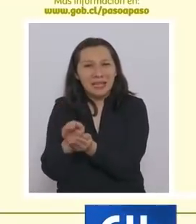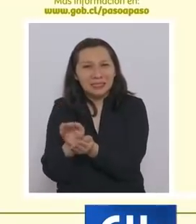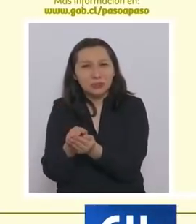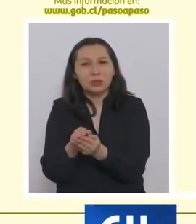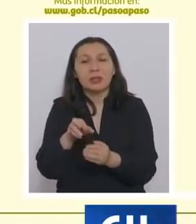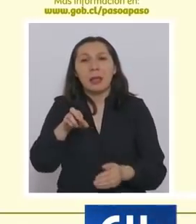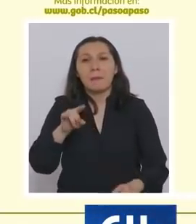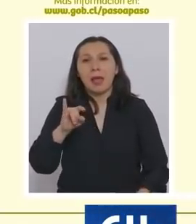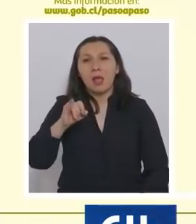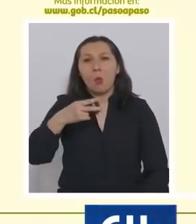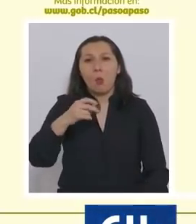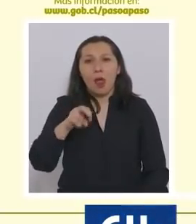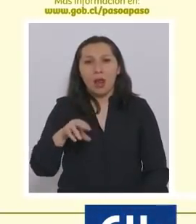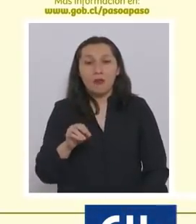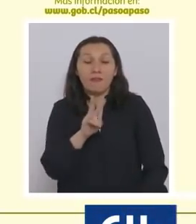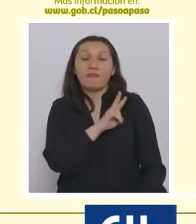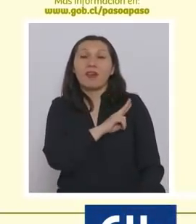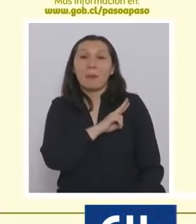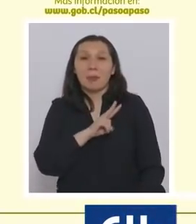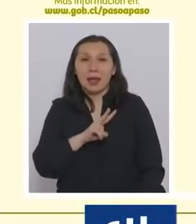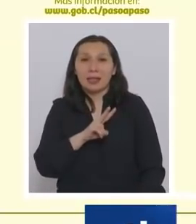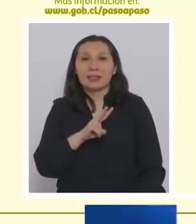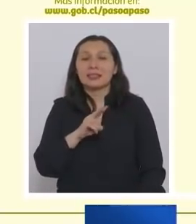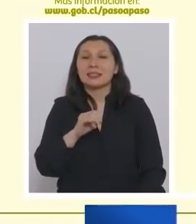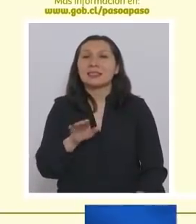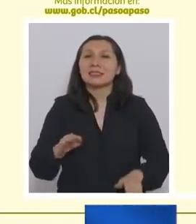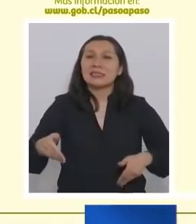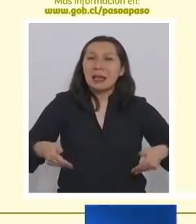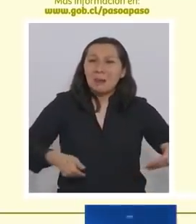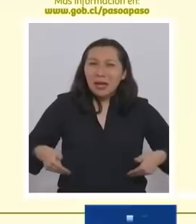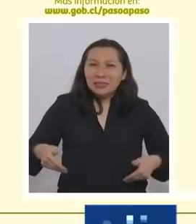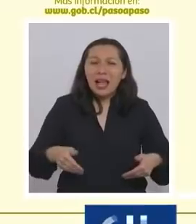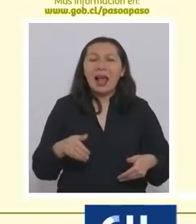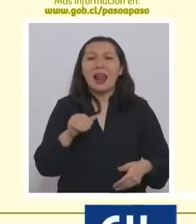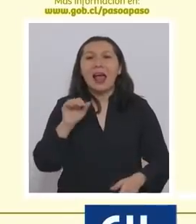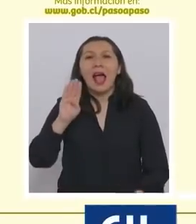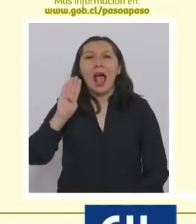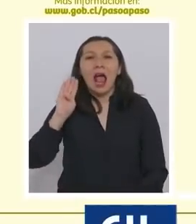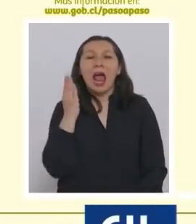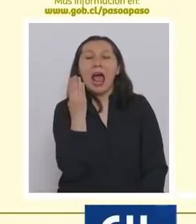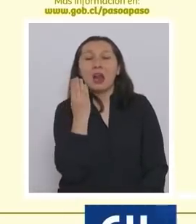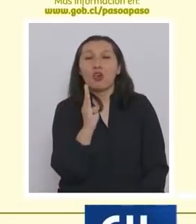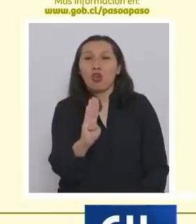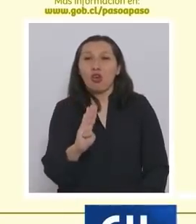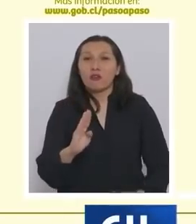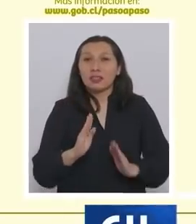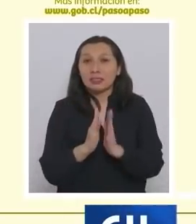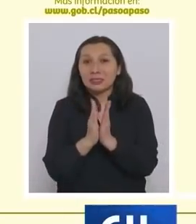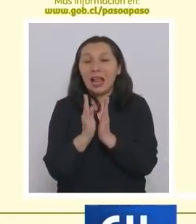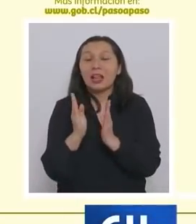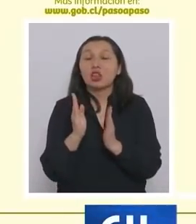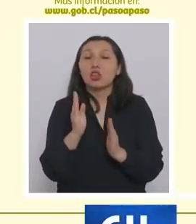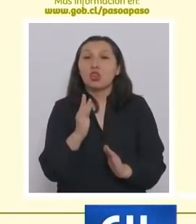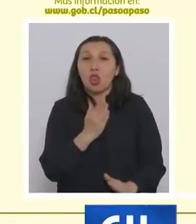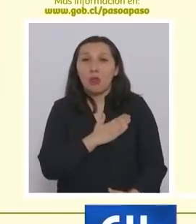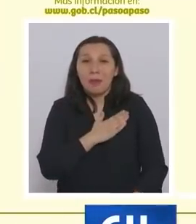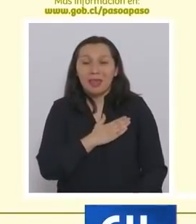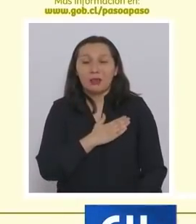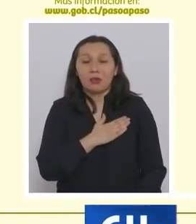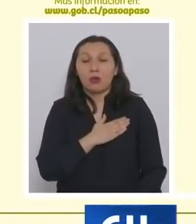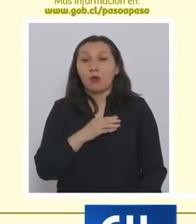Paihuano, en la región de Valparaíso, Zapallar, Algarrobo y Santo Domingo, en la región de la